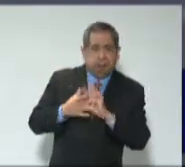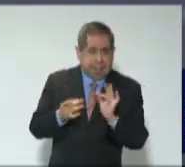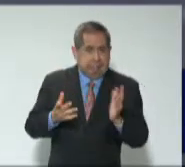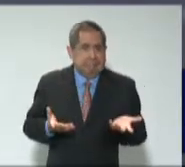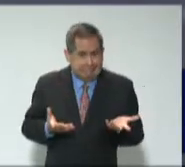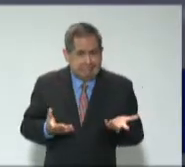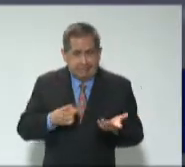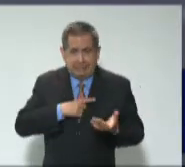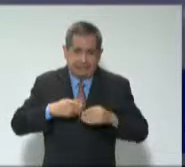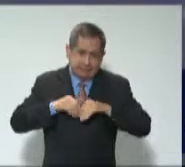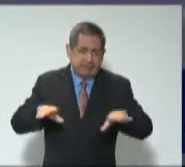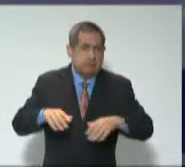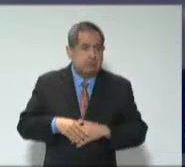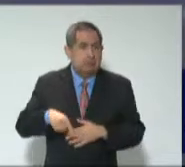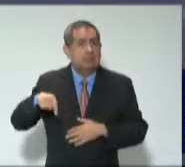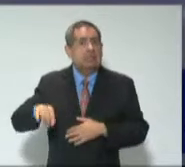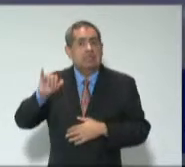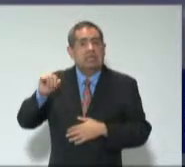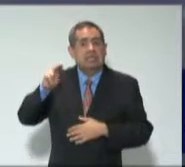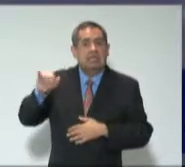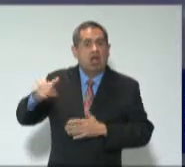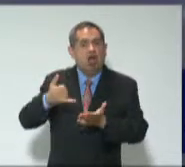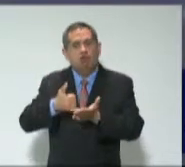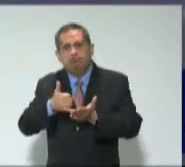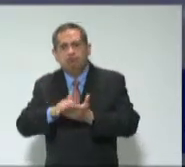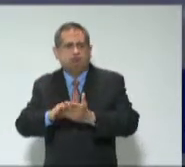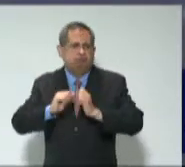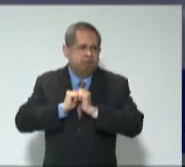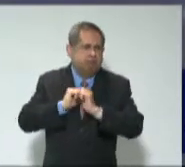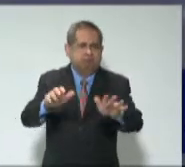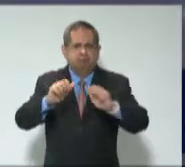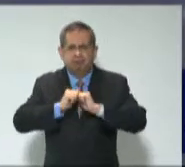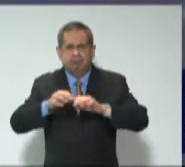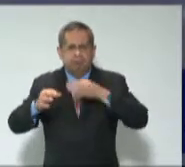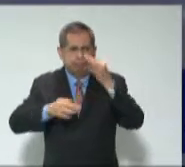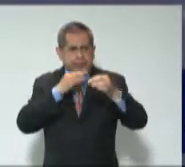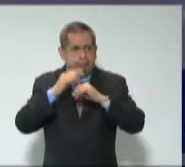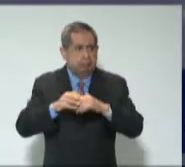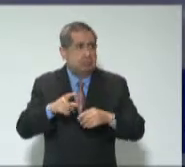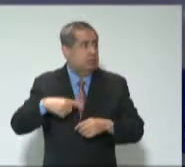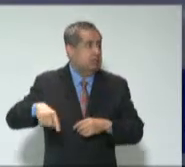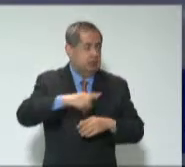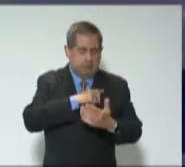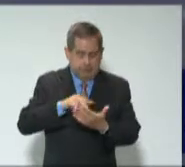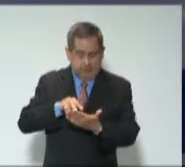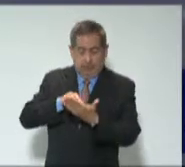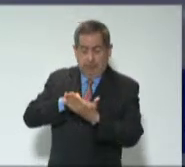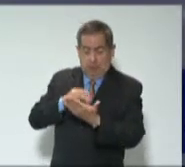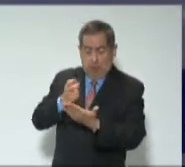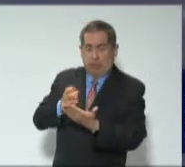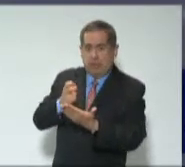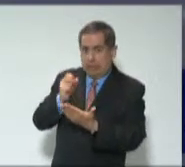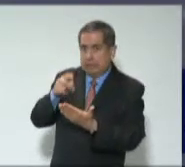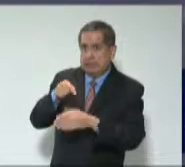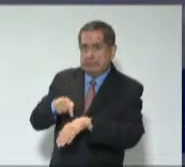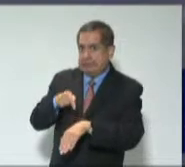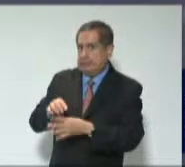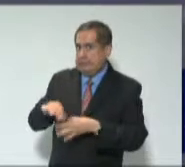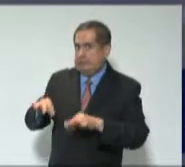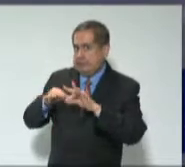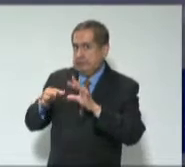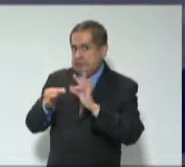publicaciones que haga este organismo tienen que ser tomadas en cuenta tienen que